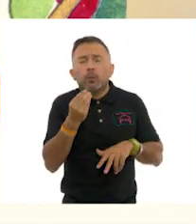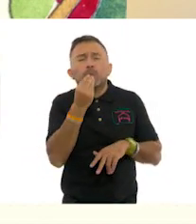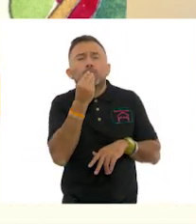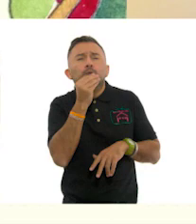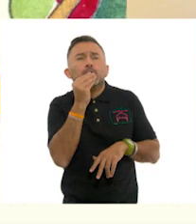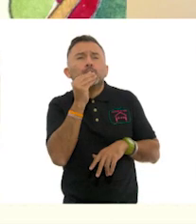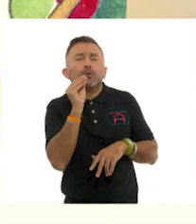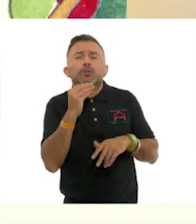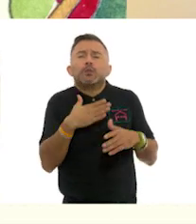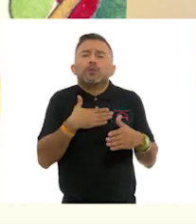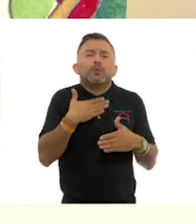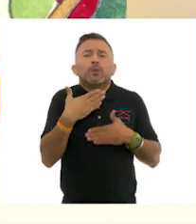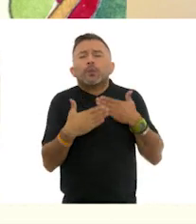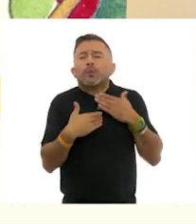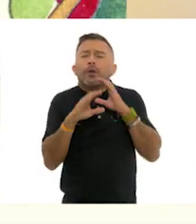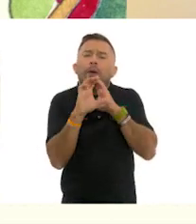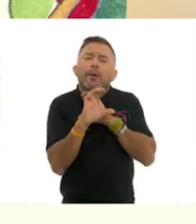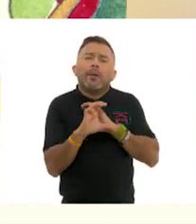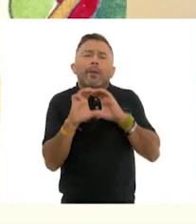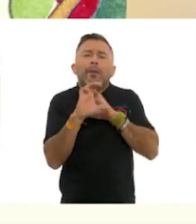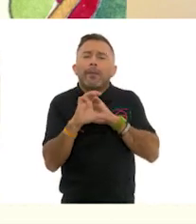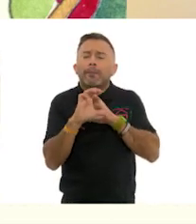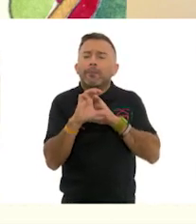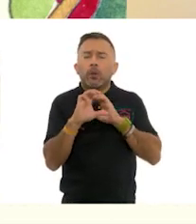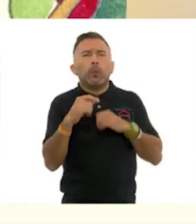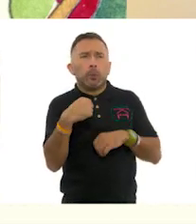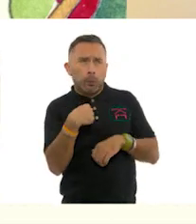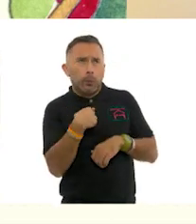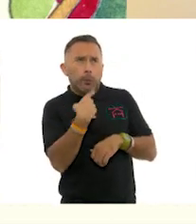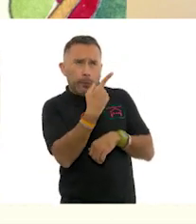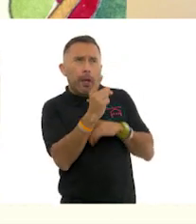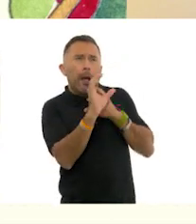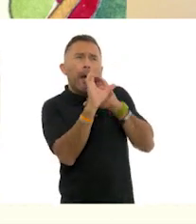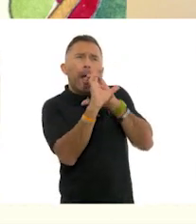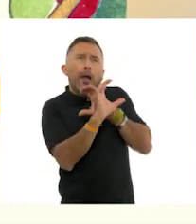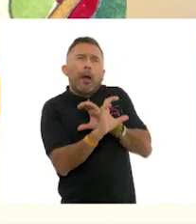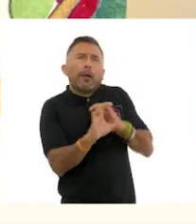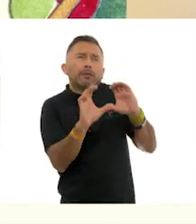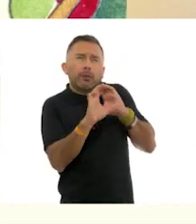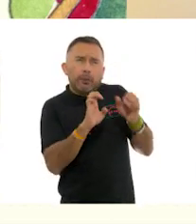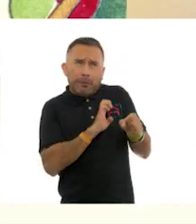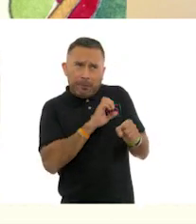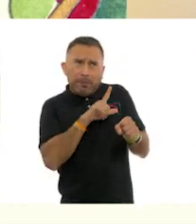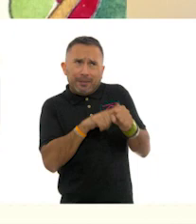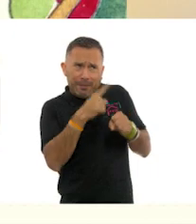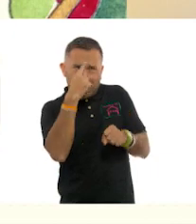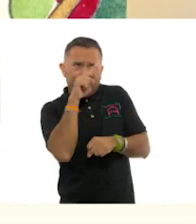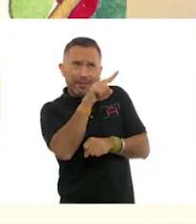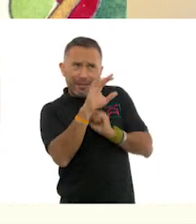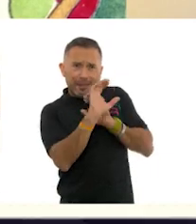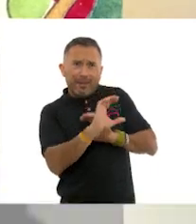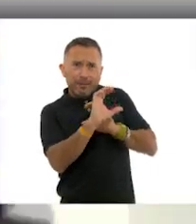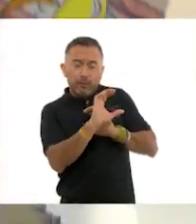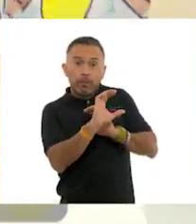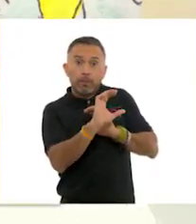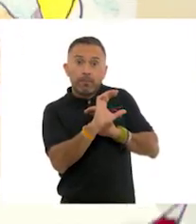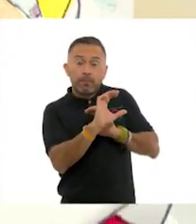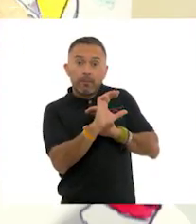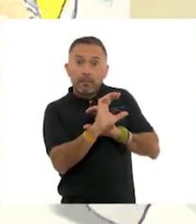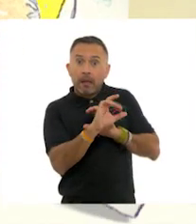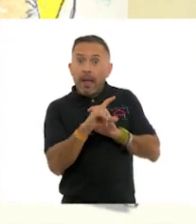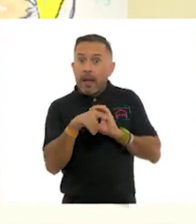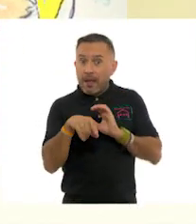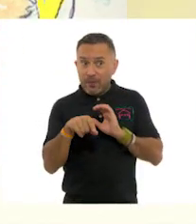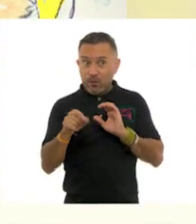tonada elegante. Le voy a cantar una cancioncita muy particular. Mas estando en esta